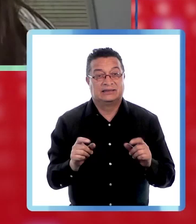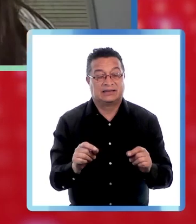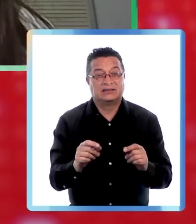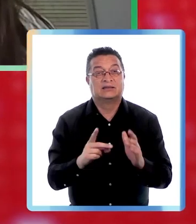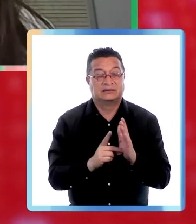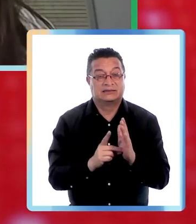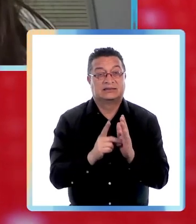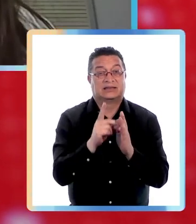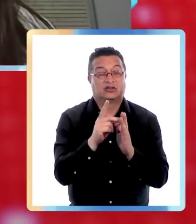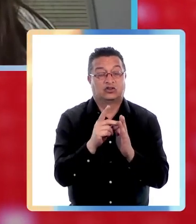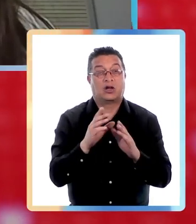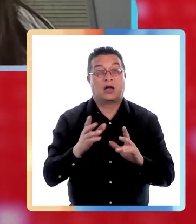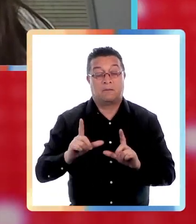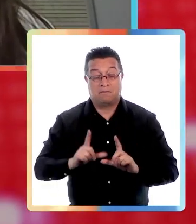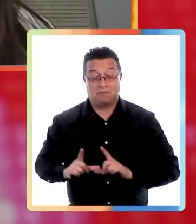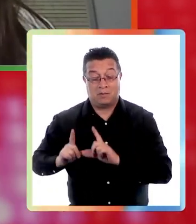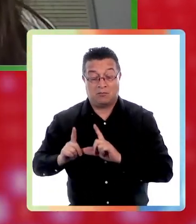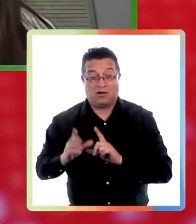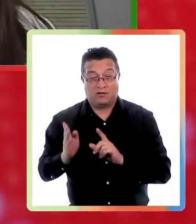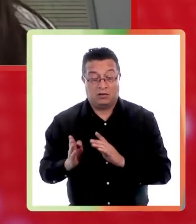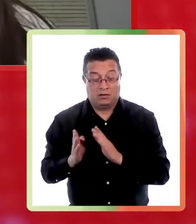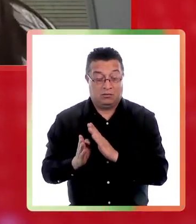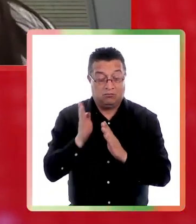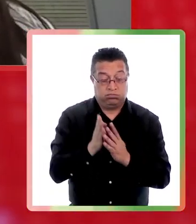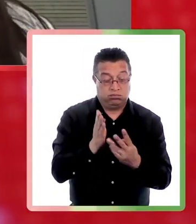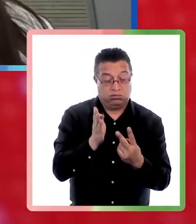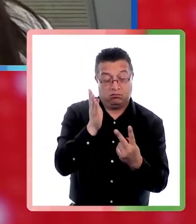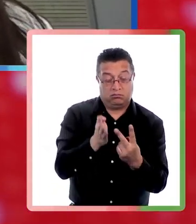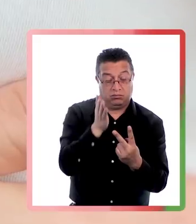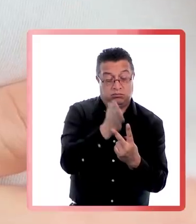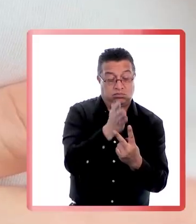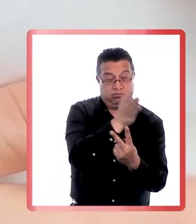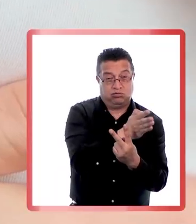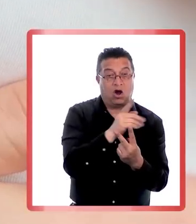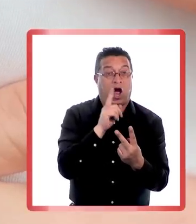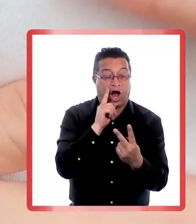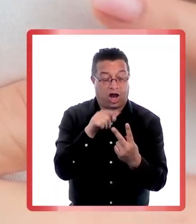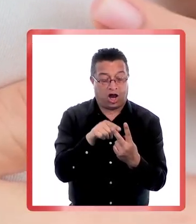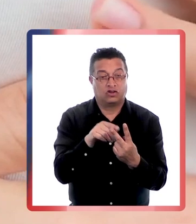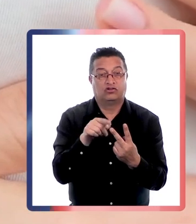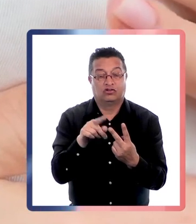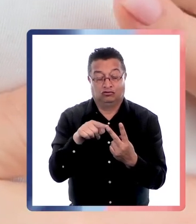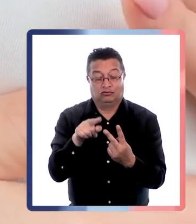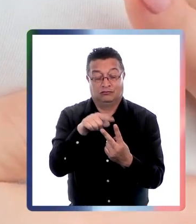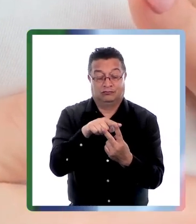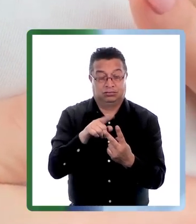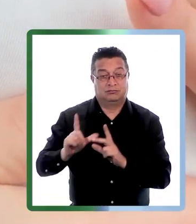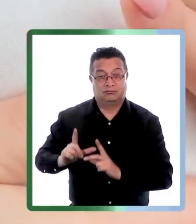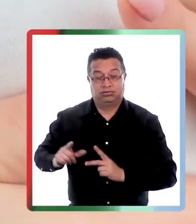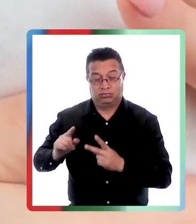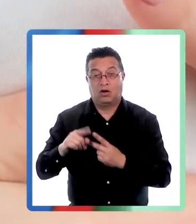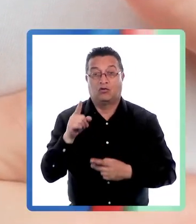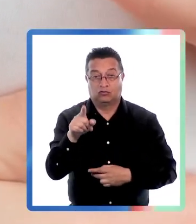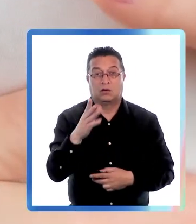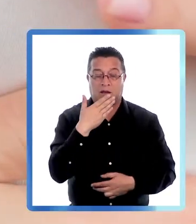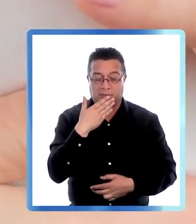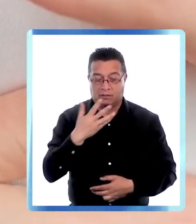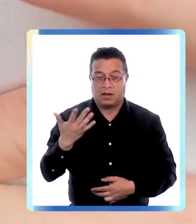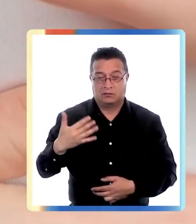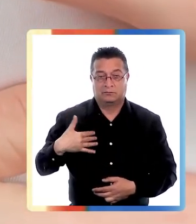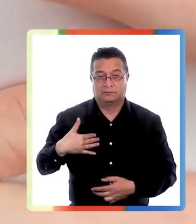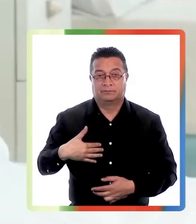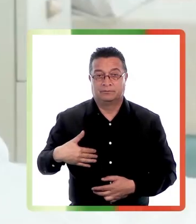cánceres que se desarrollan entre mamografías, pero la verdad es que son muy infrecuentes. En esos cánceres tiene un rol el